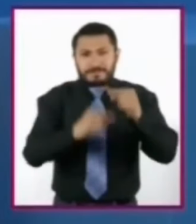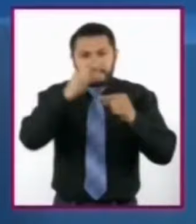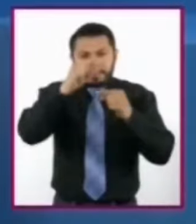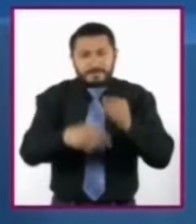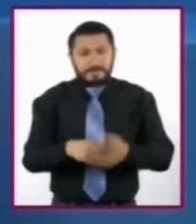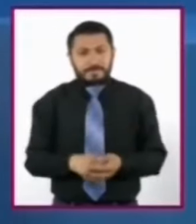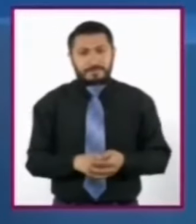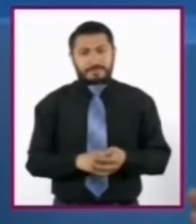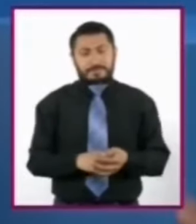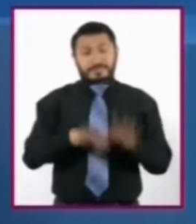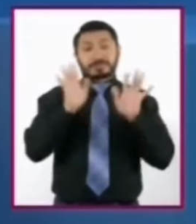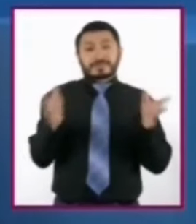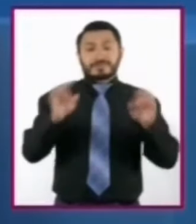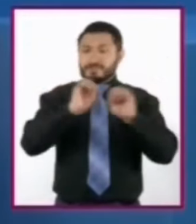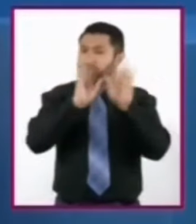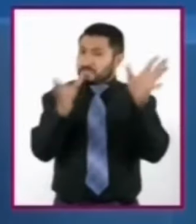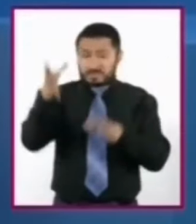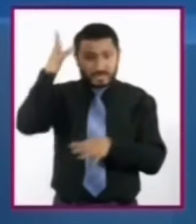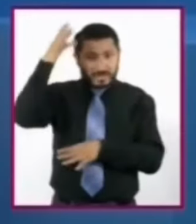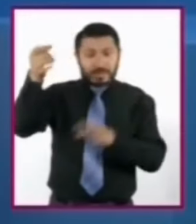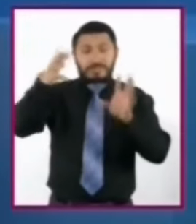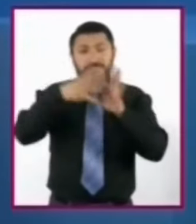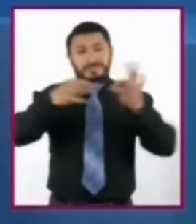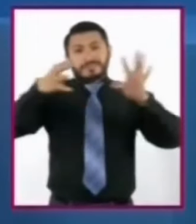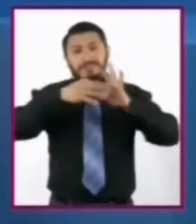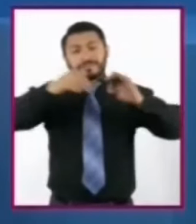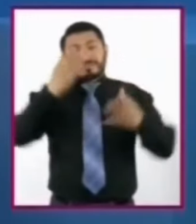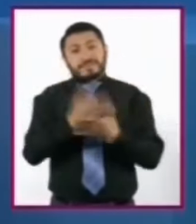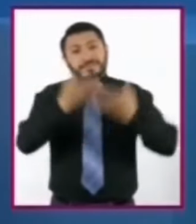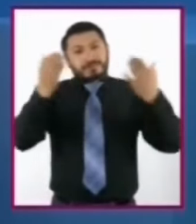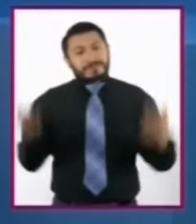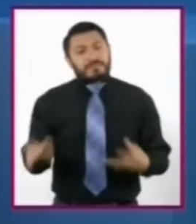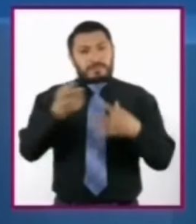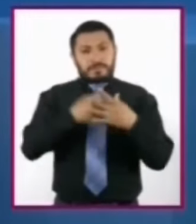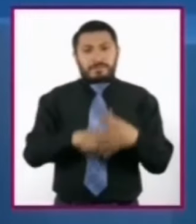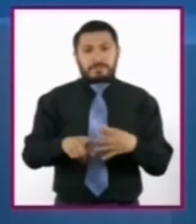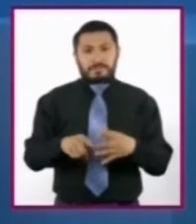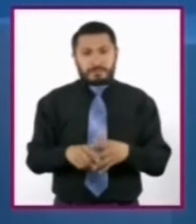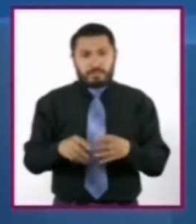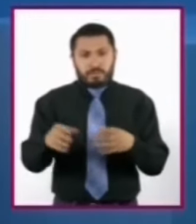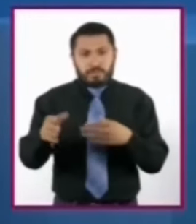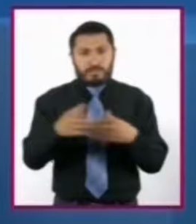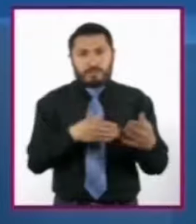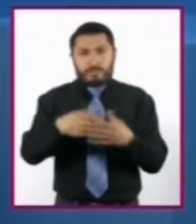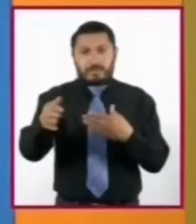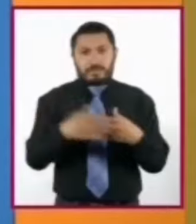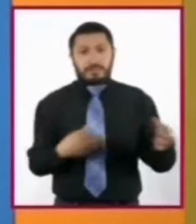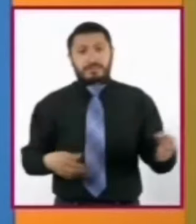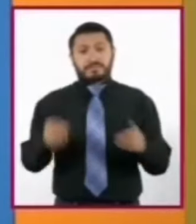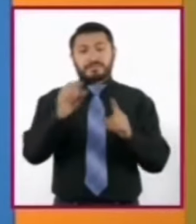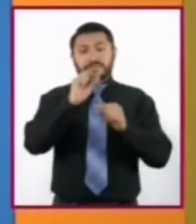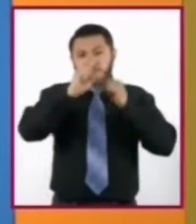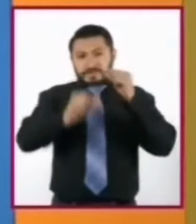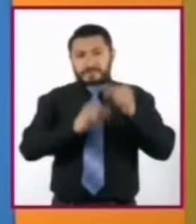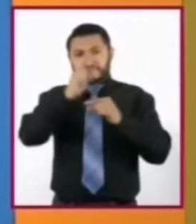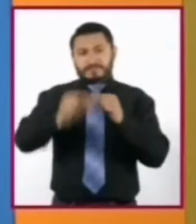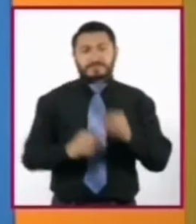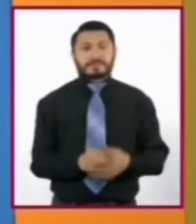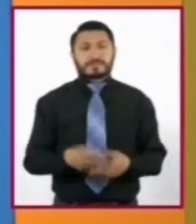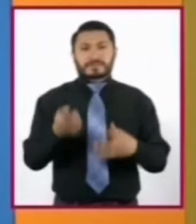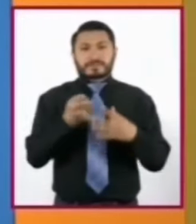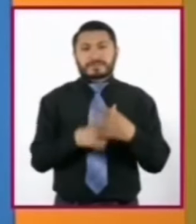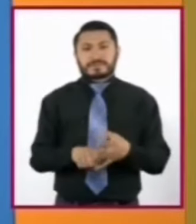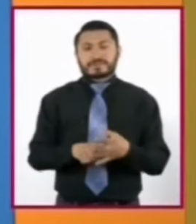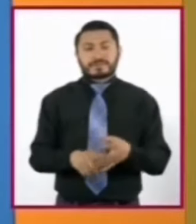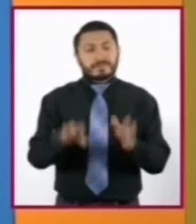tenemos claros los conceptos que estaremos manejando, podemos adentrarnos en el modelo de partículas. Vamos a empezar con